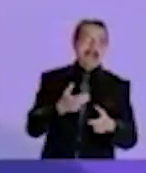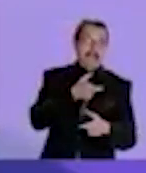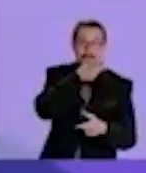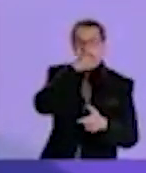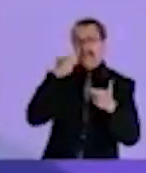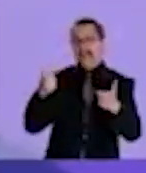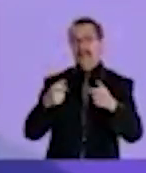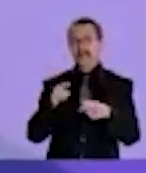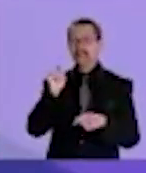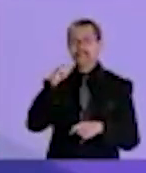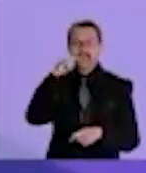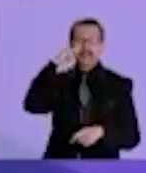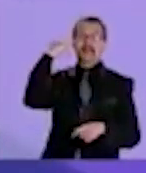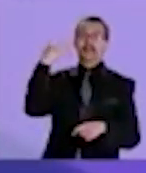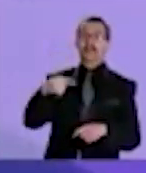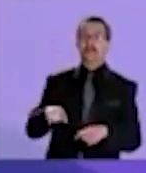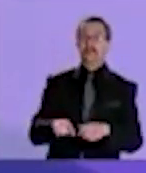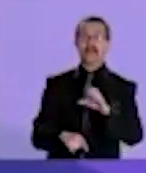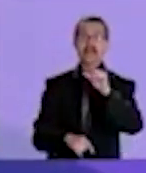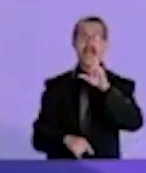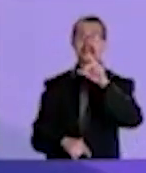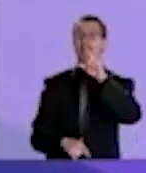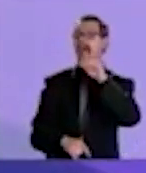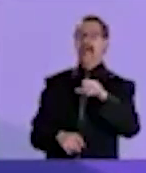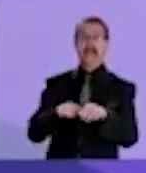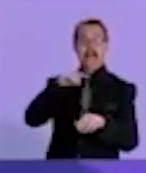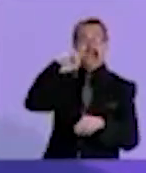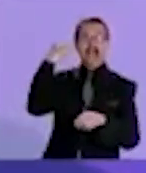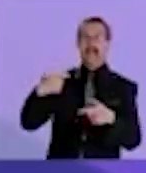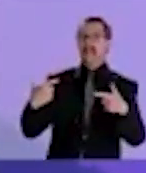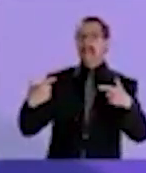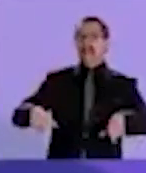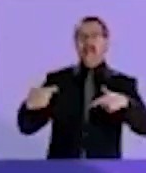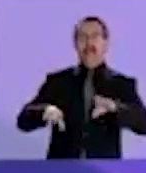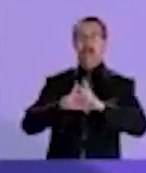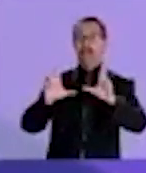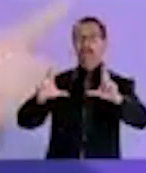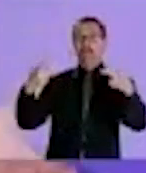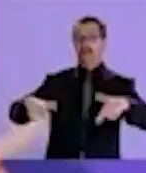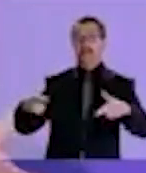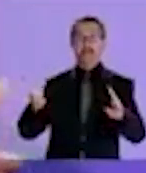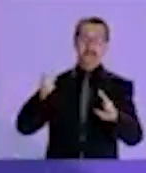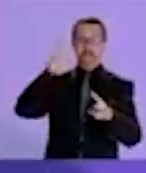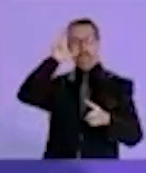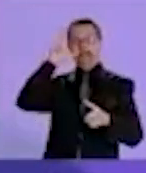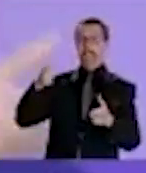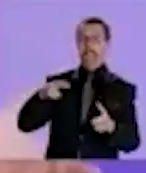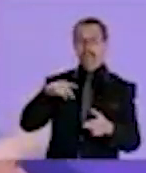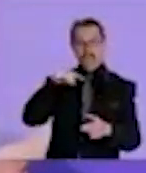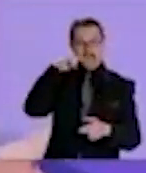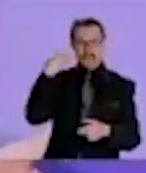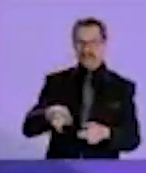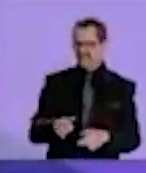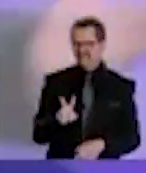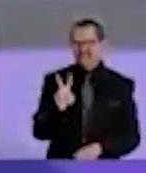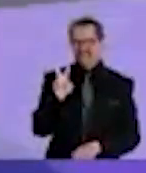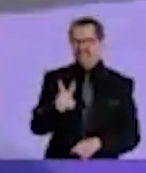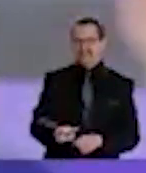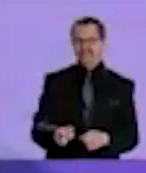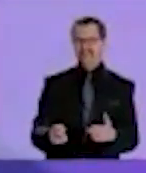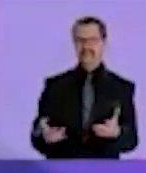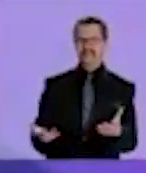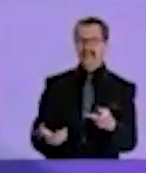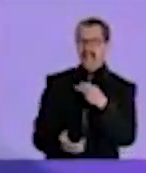ricky en kanasín este no tiene nada que ver lo de mi hijo con